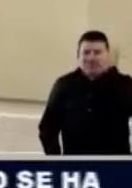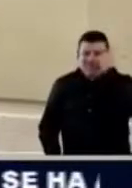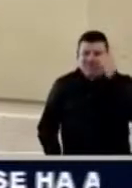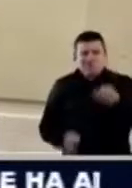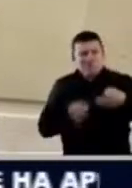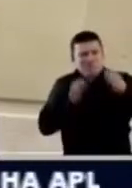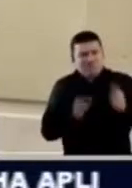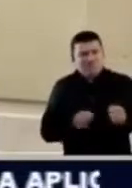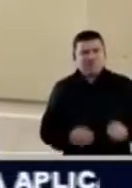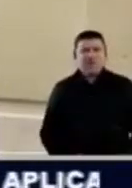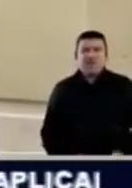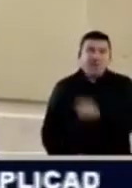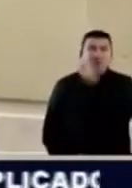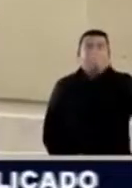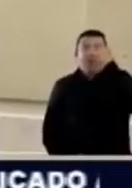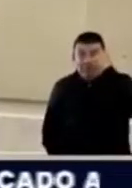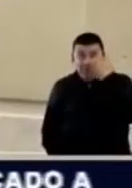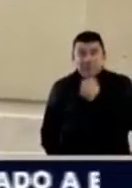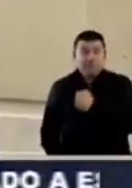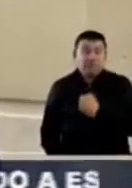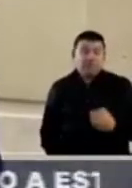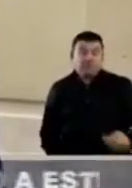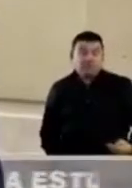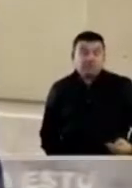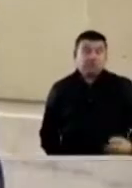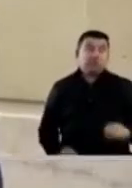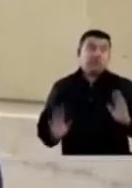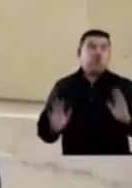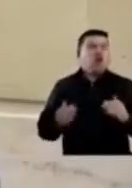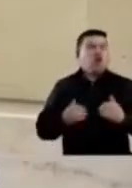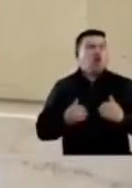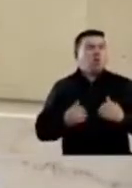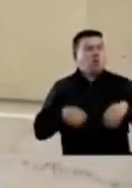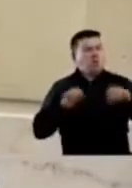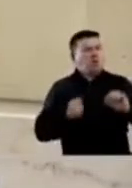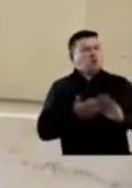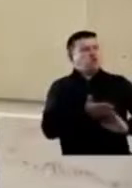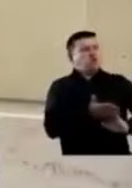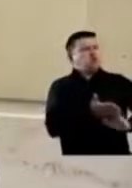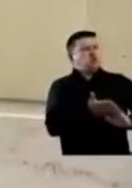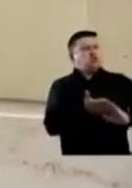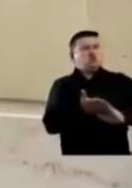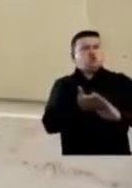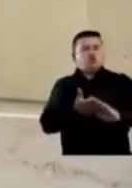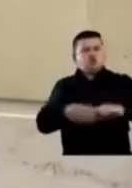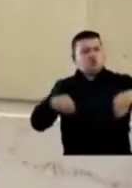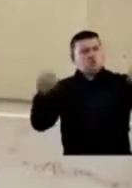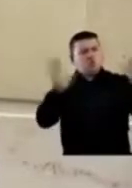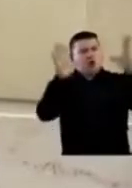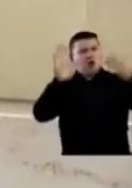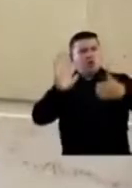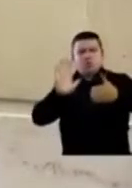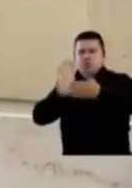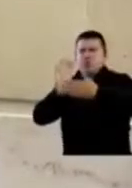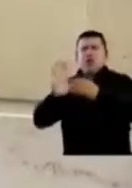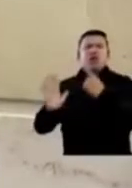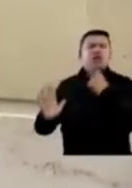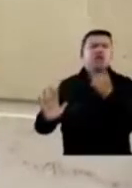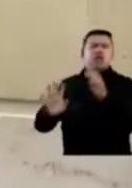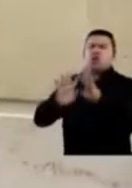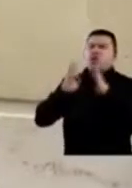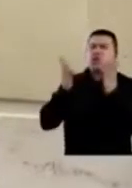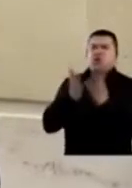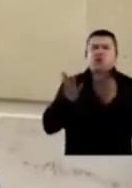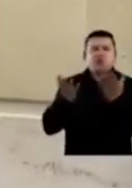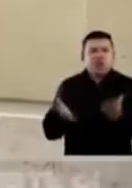qué? Pues a cambio de votos, que es lo que mencionan las llamadas interceptadas. Y pues para cerrar esta